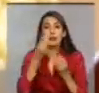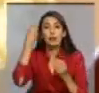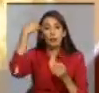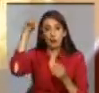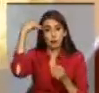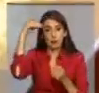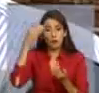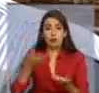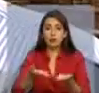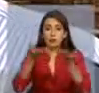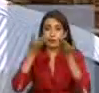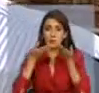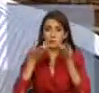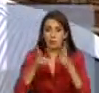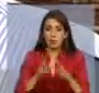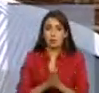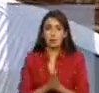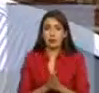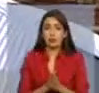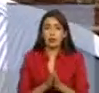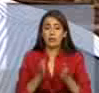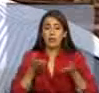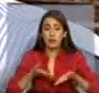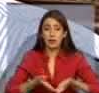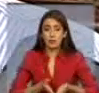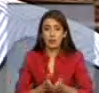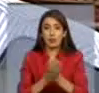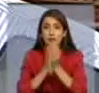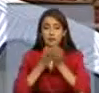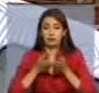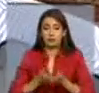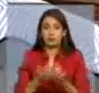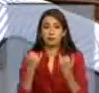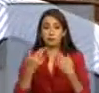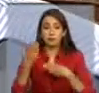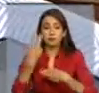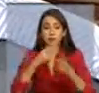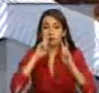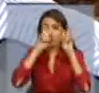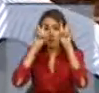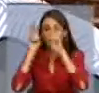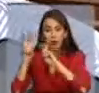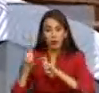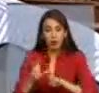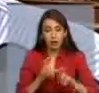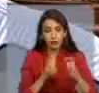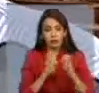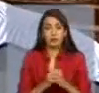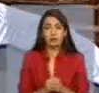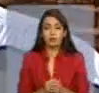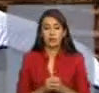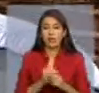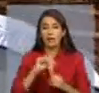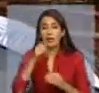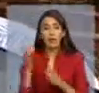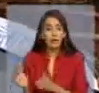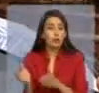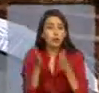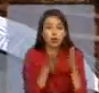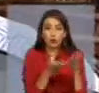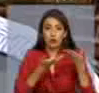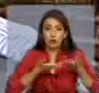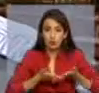Estos muelles son el del Yacht Club Naval, que es específicamente para efectos turísticos, que es en el que embarcamos ahora. El otro muelle, que ya es